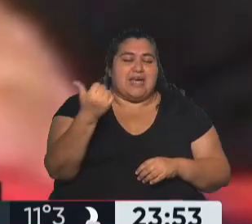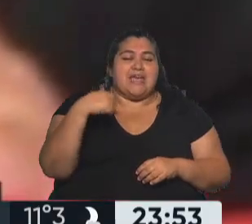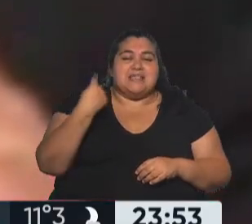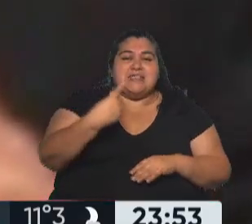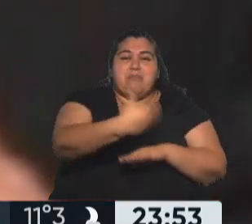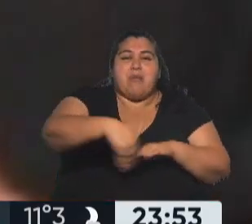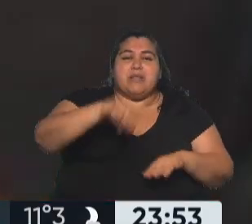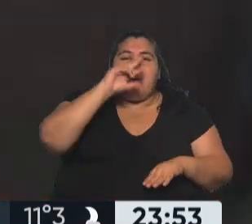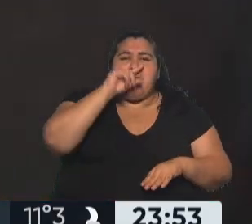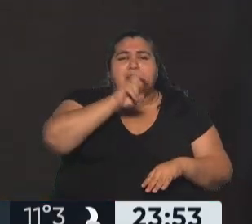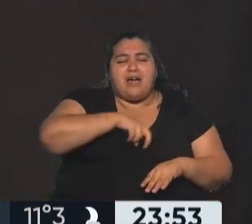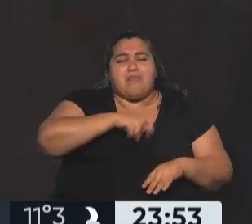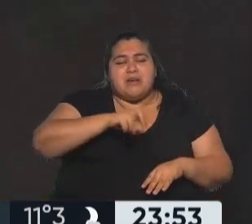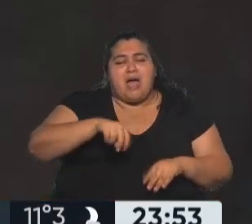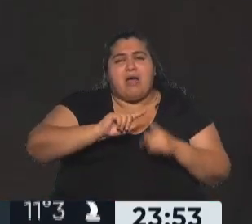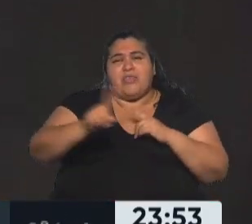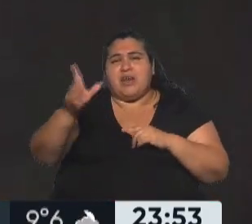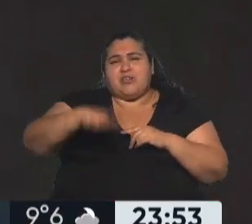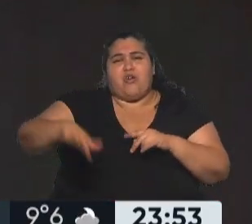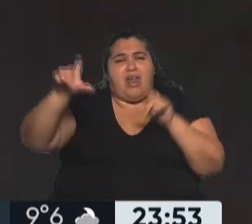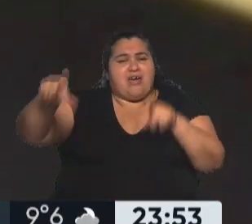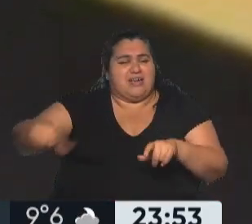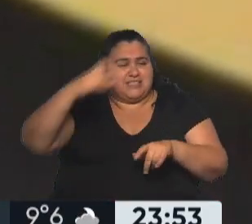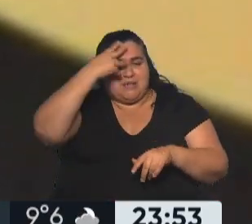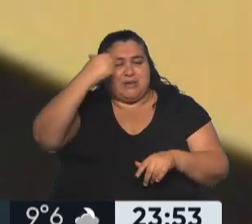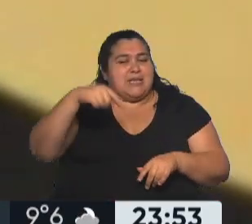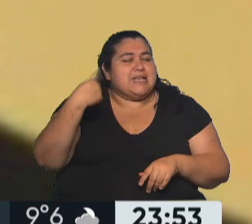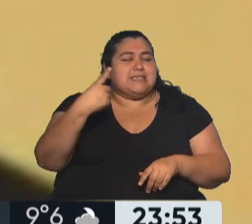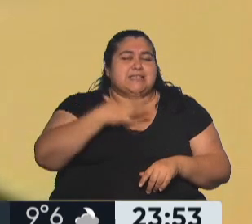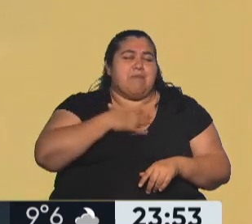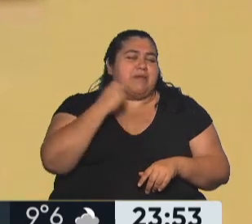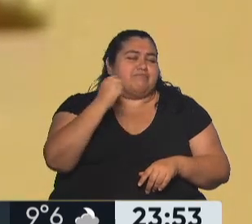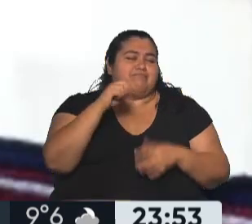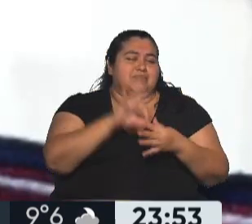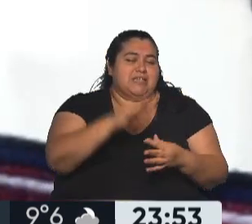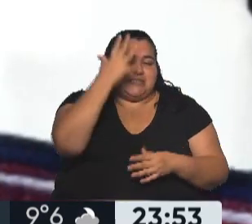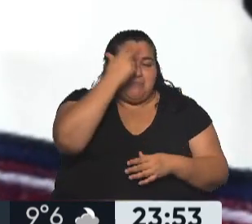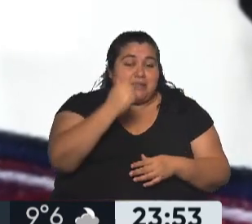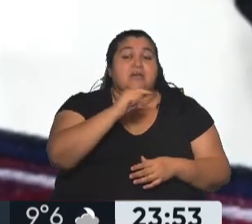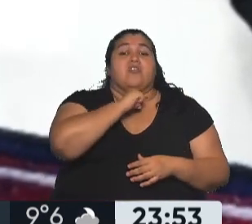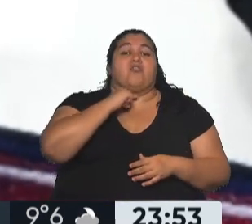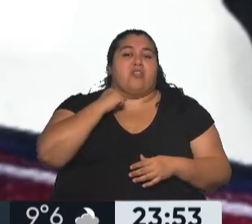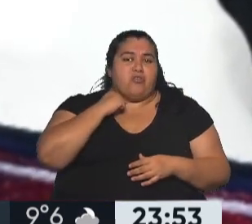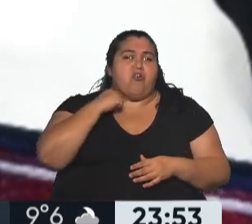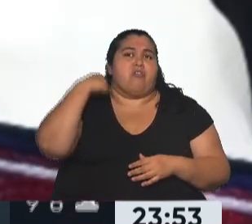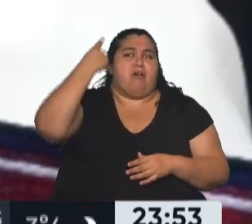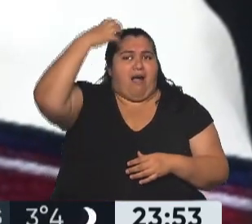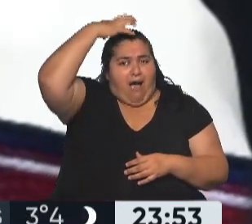La Plata hacia el viejo gasómetro. Siempre Cuervo, también como sacerdote y como